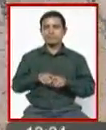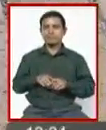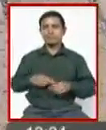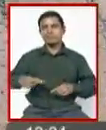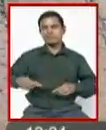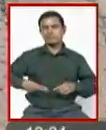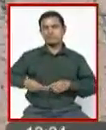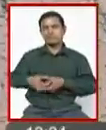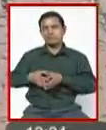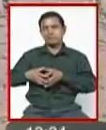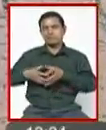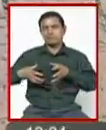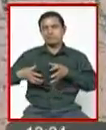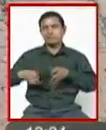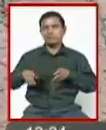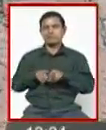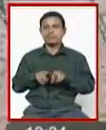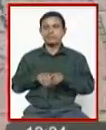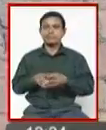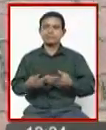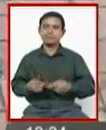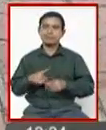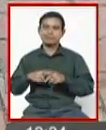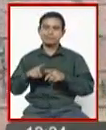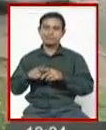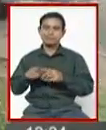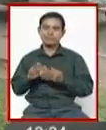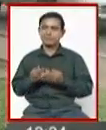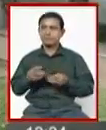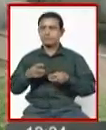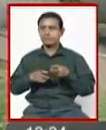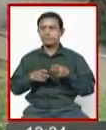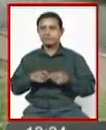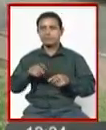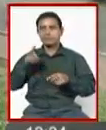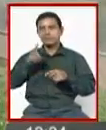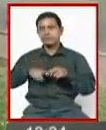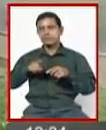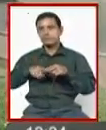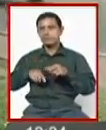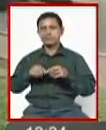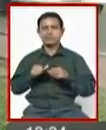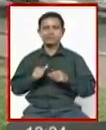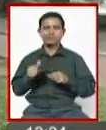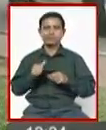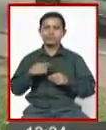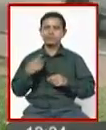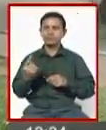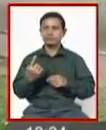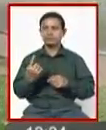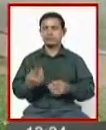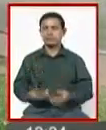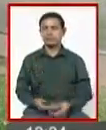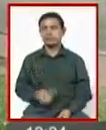hígado está grande está crecido y no puedo este enfermo siempre